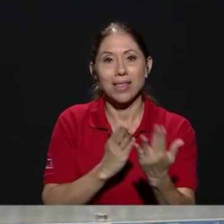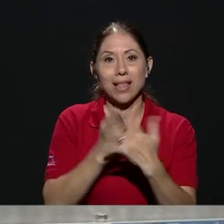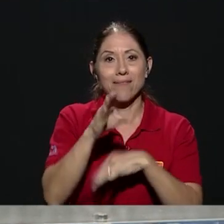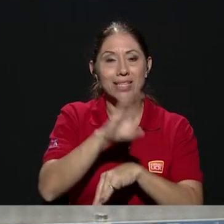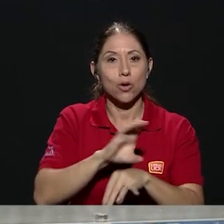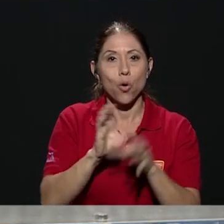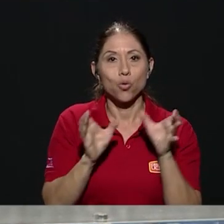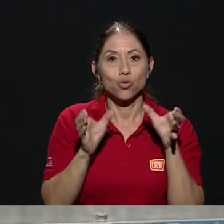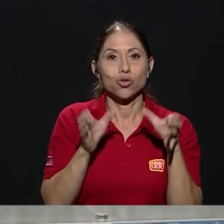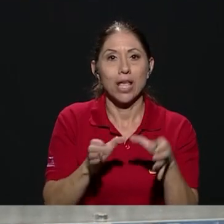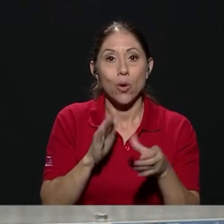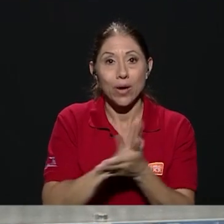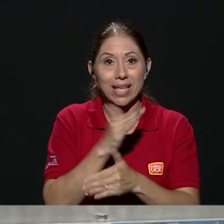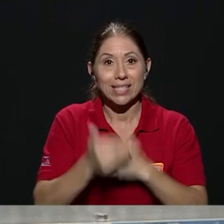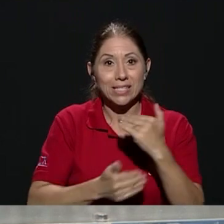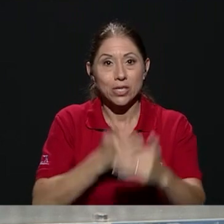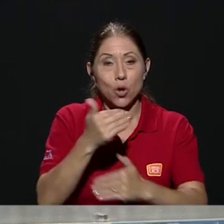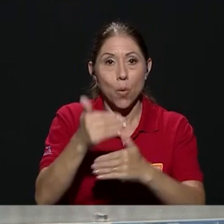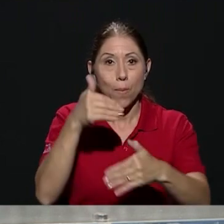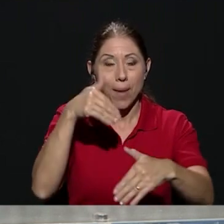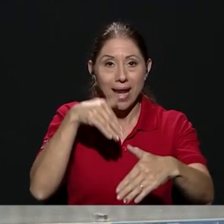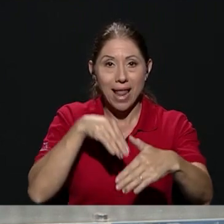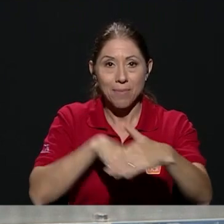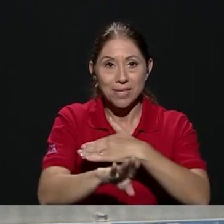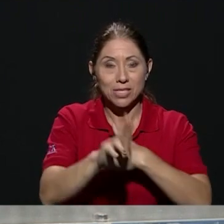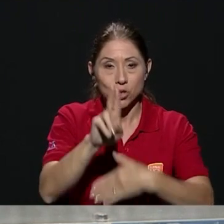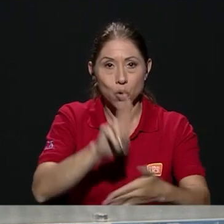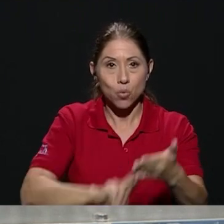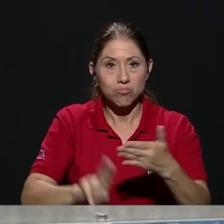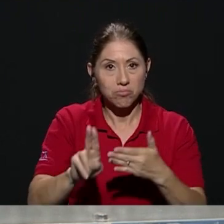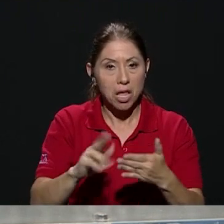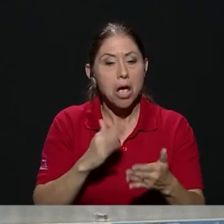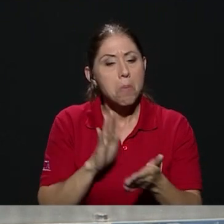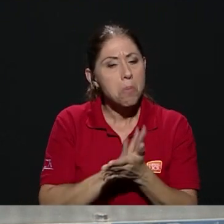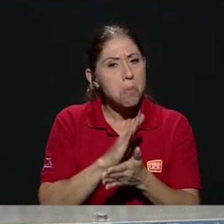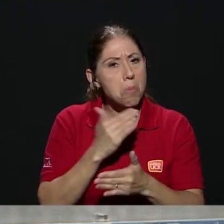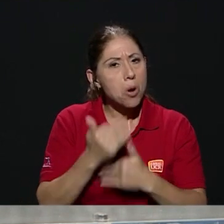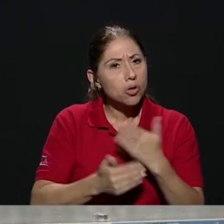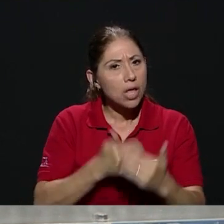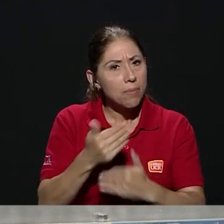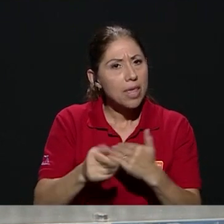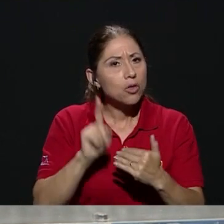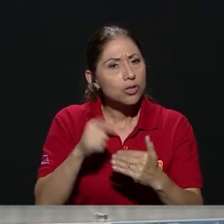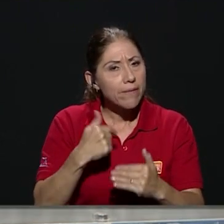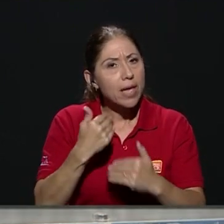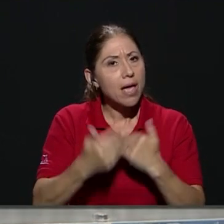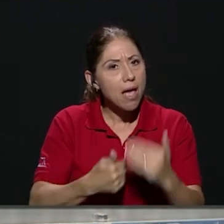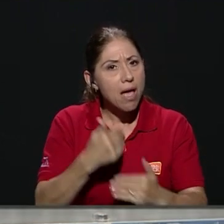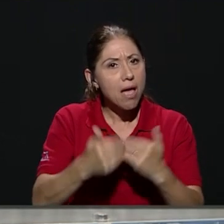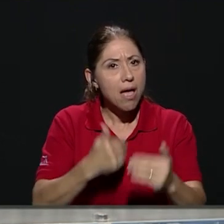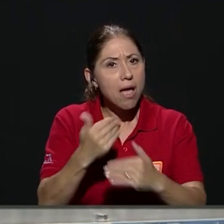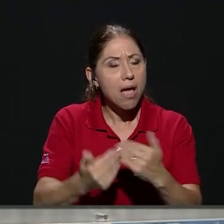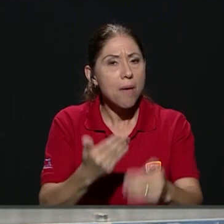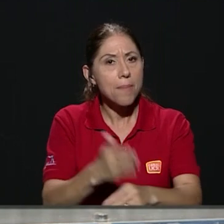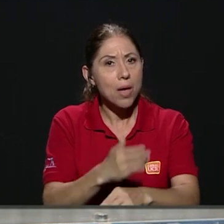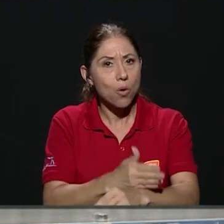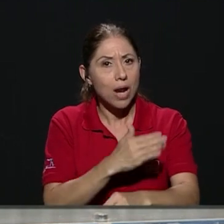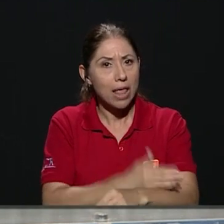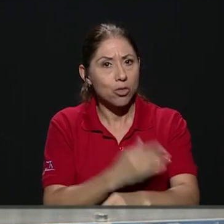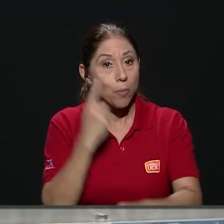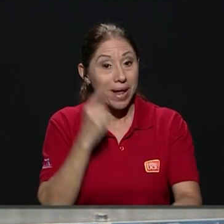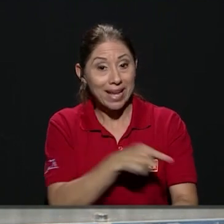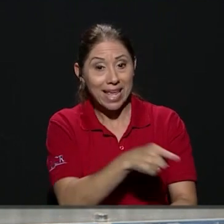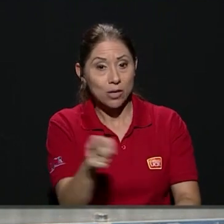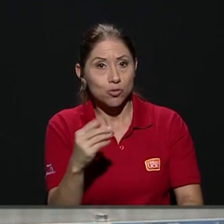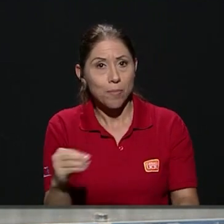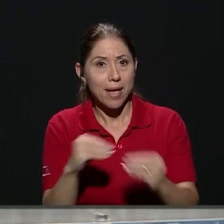Consejo de Gestión para la Admisión, con procedimientos que vamos a tener que irlos mejorando año con año para que eso sea más fácil para las